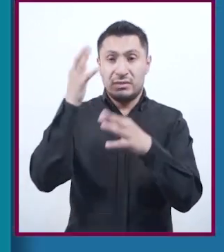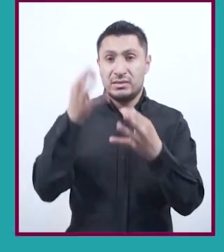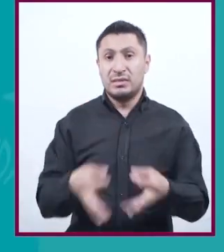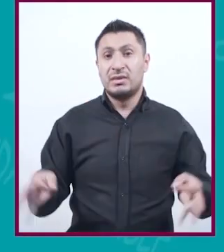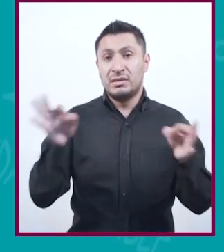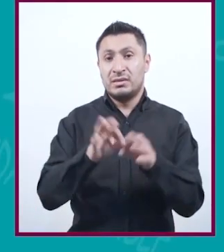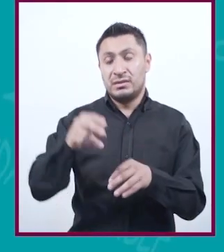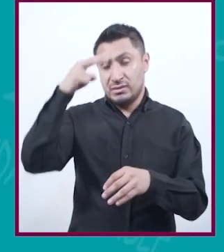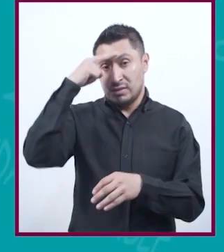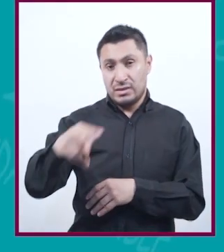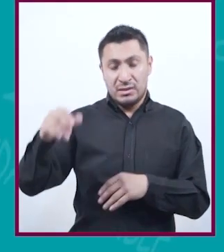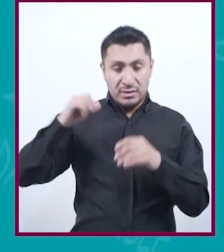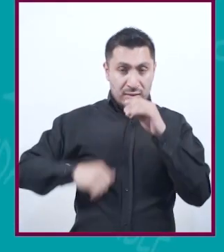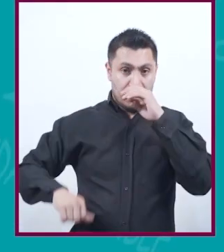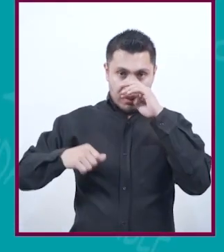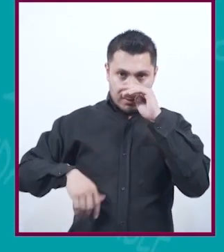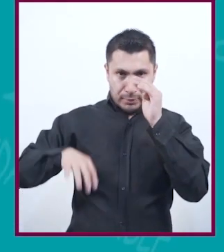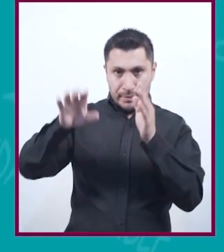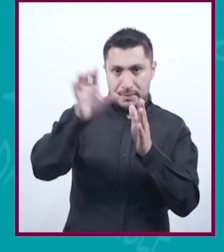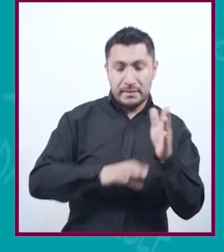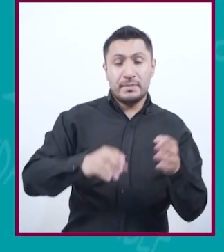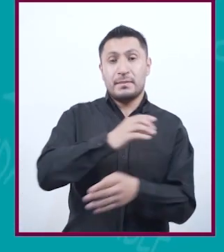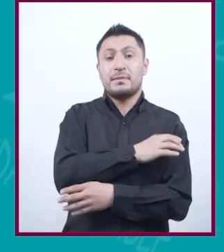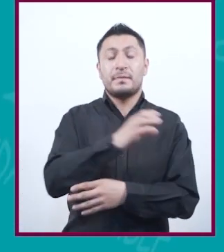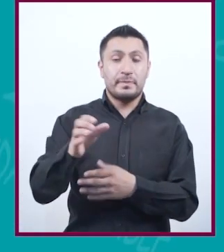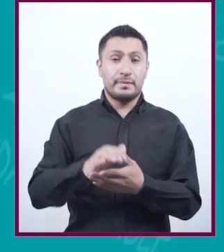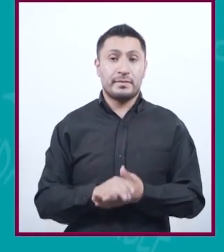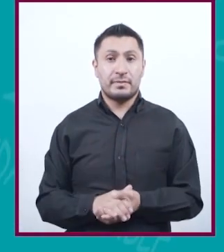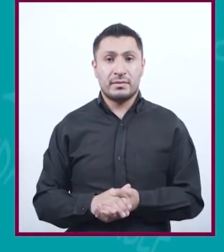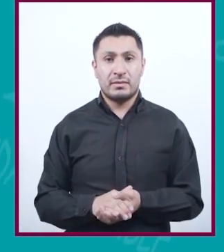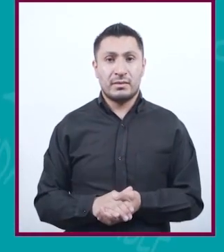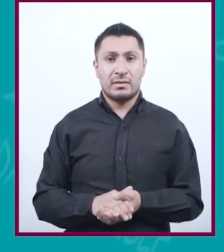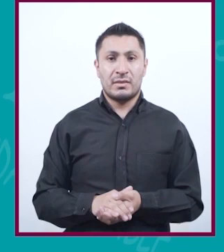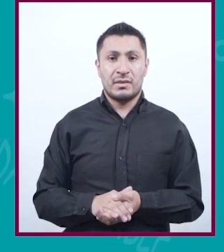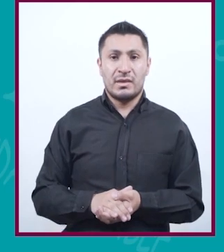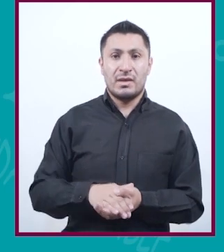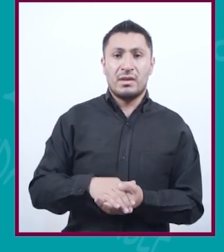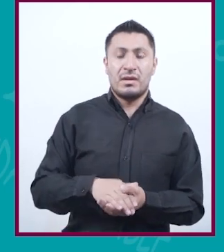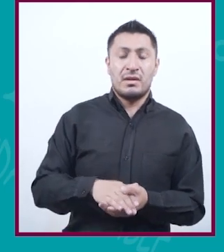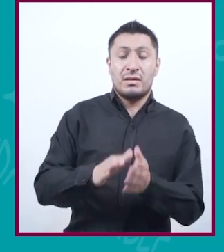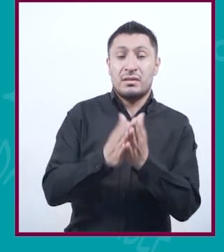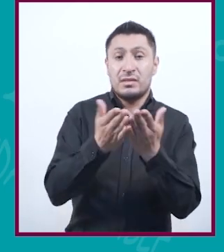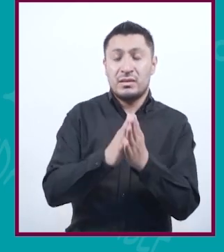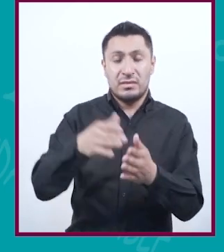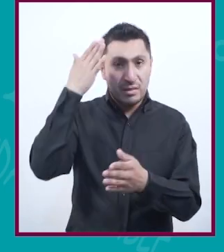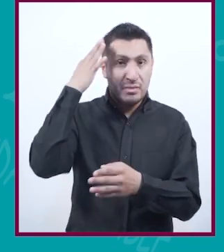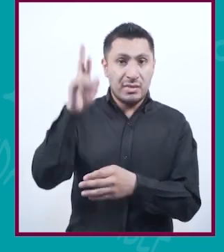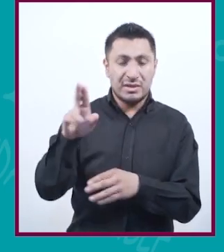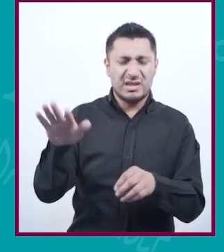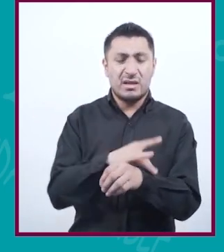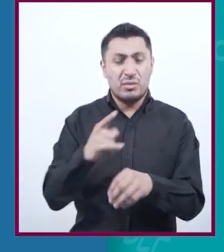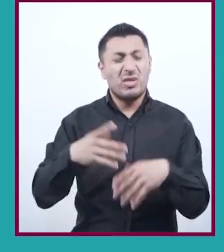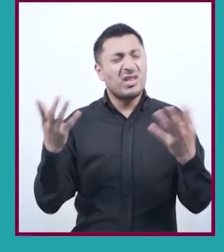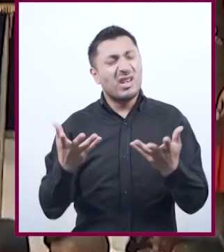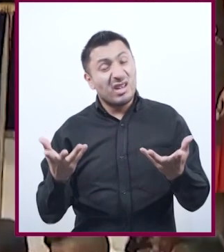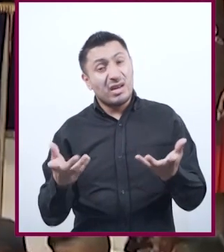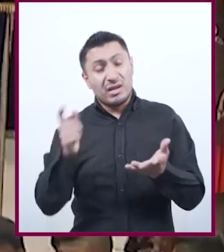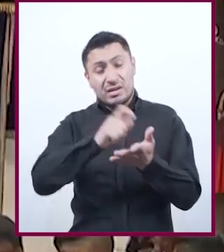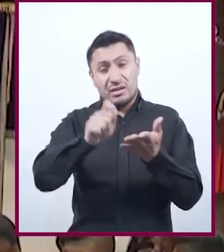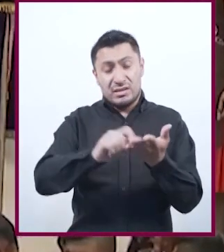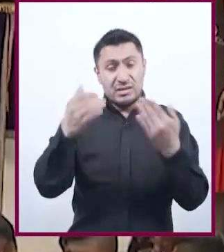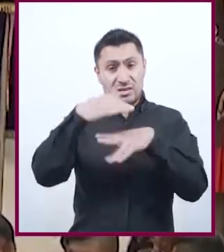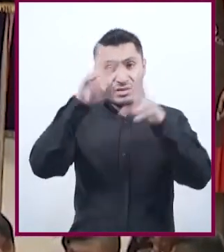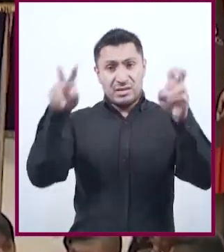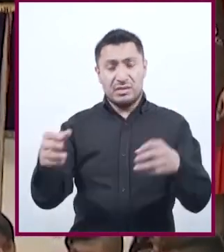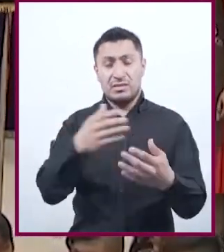agrícola. ¿Por qué hacer una tesis de maestría sobre la Pasión de Cristo de Iztapalapa? ¿Qué descubriste al respecto? Realmente